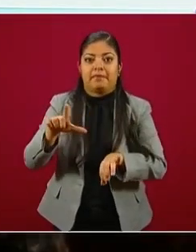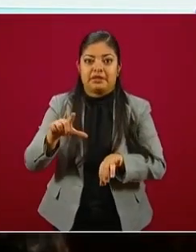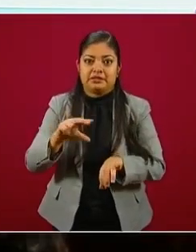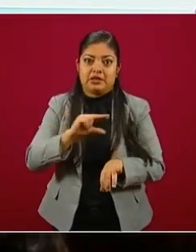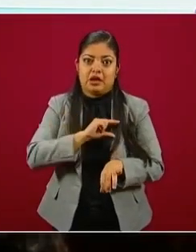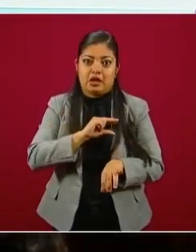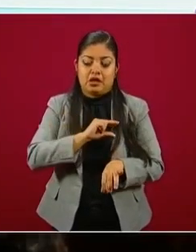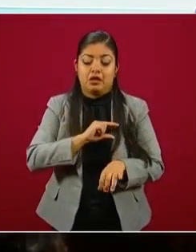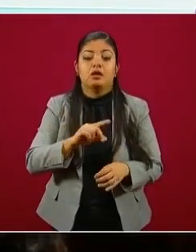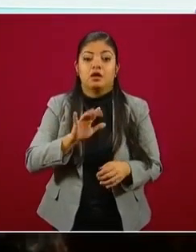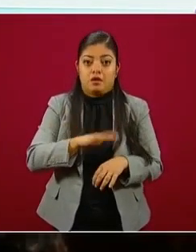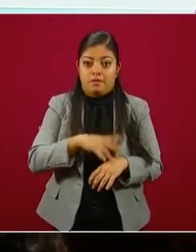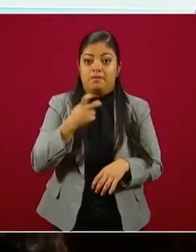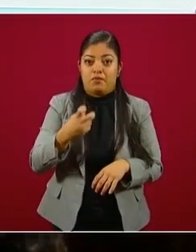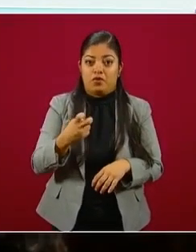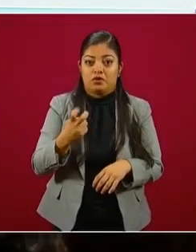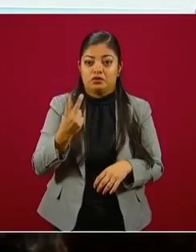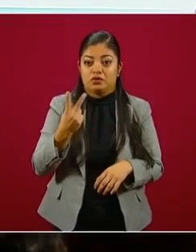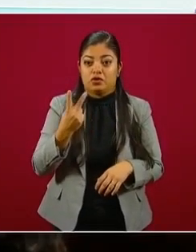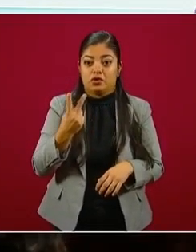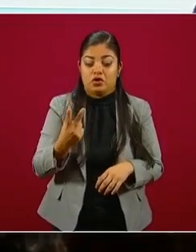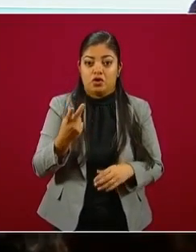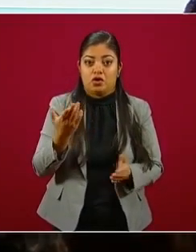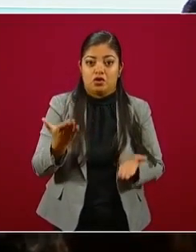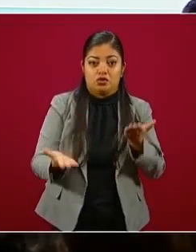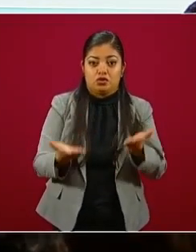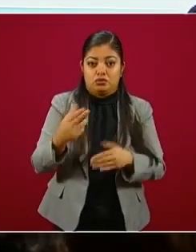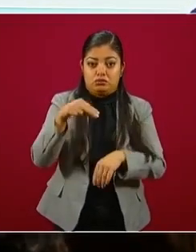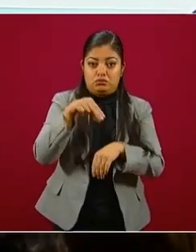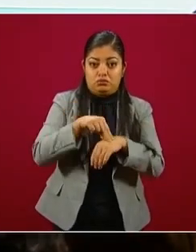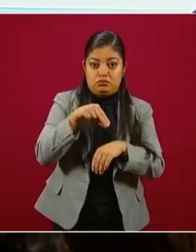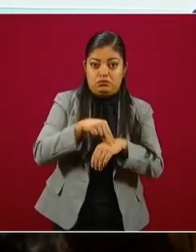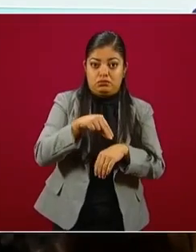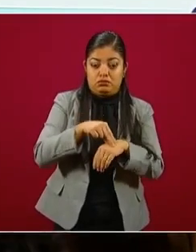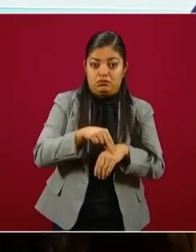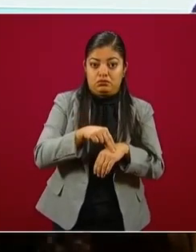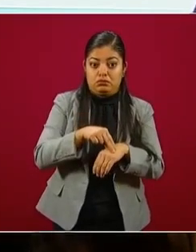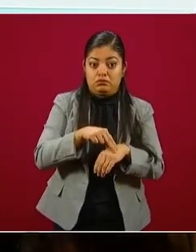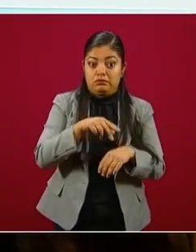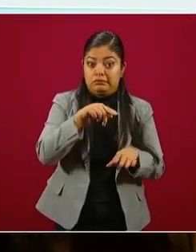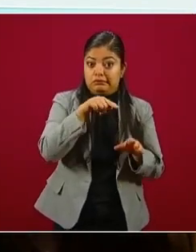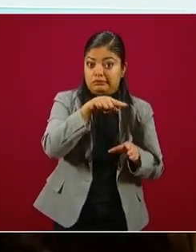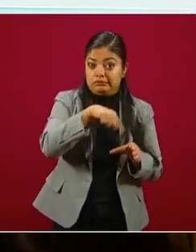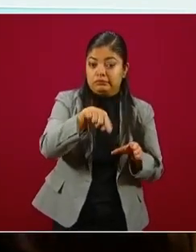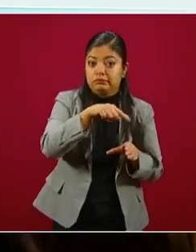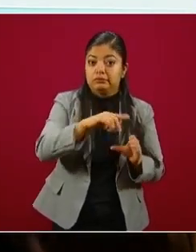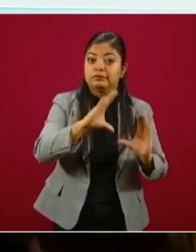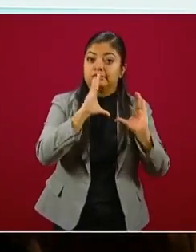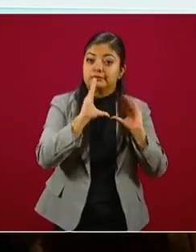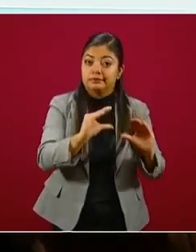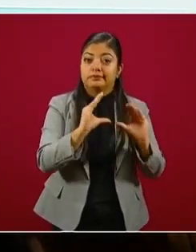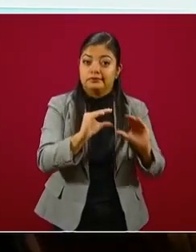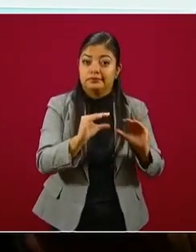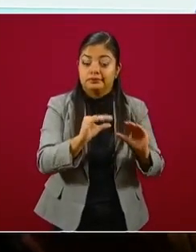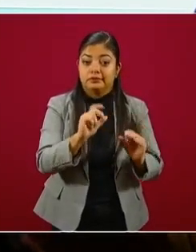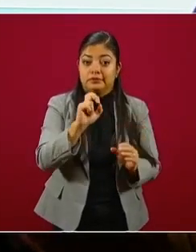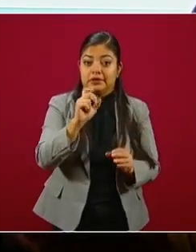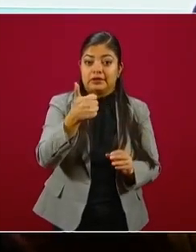aquí tenemos que estos médicos en general han sido capacitados,